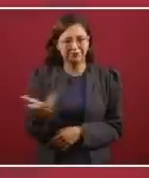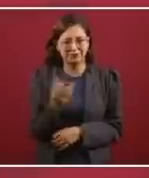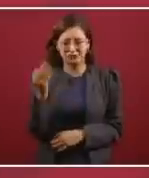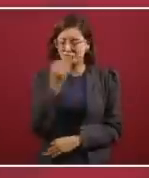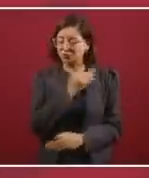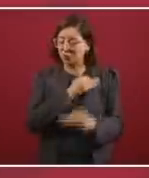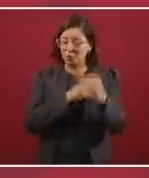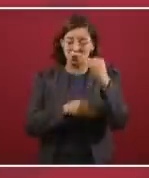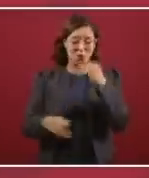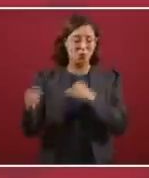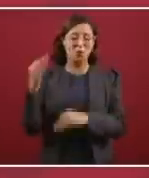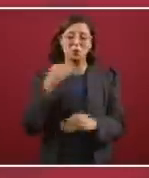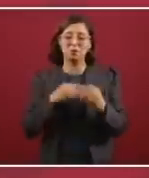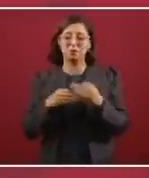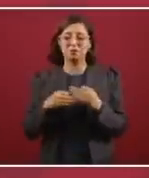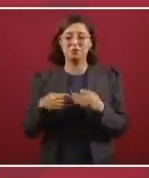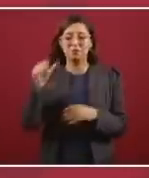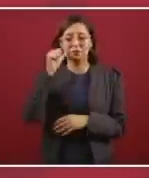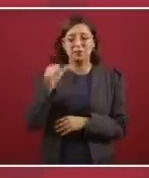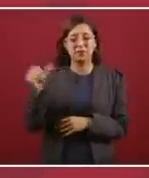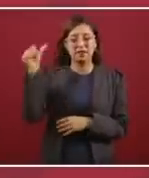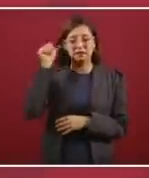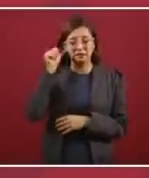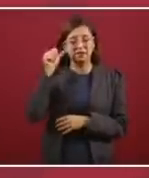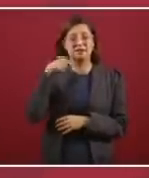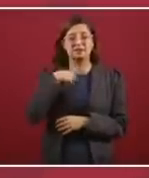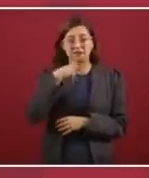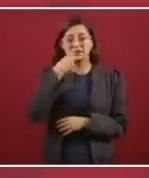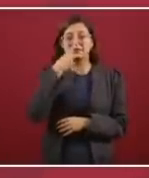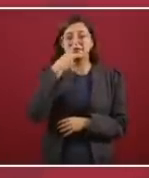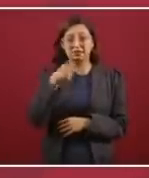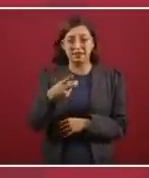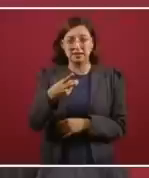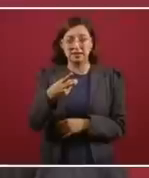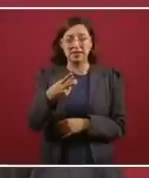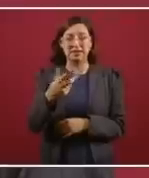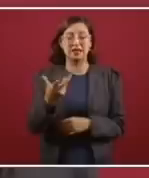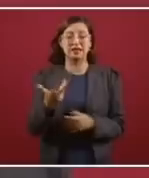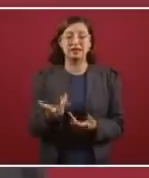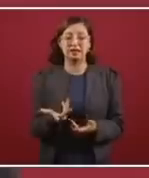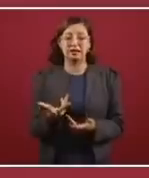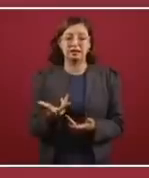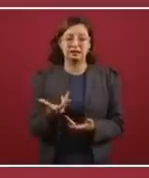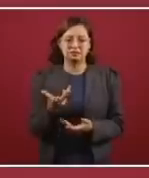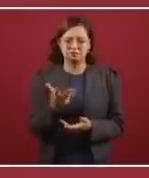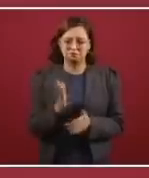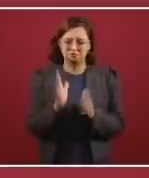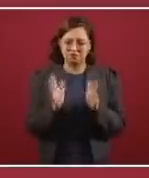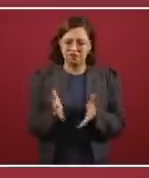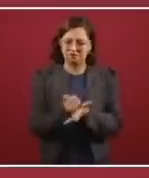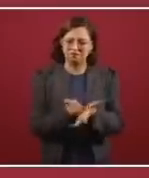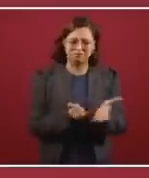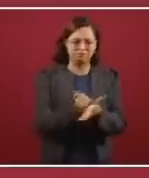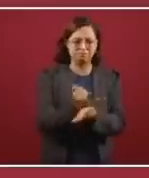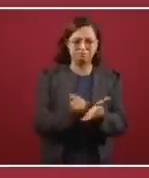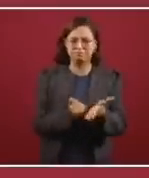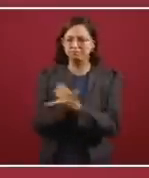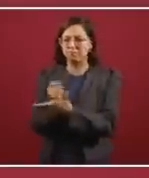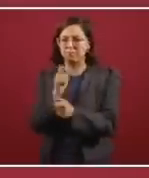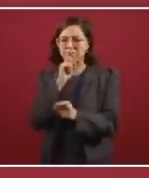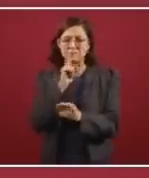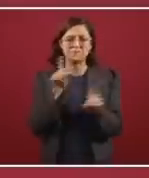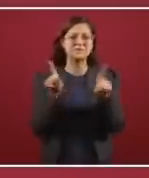Todo. Ayer les expliqué a ellos de las decisiones que hemos tomado, las